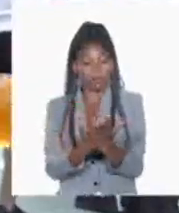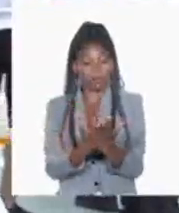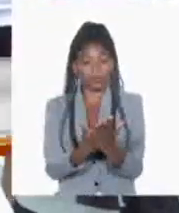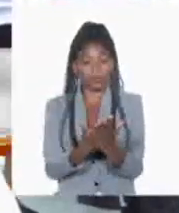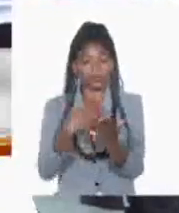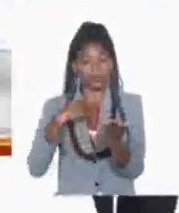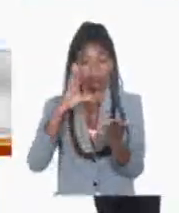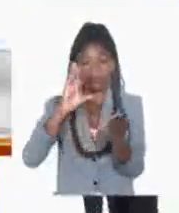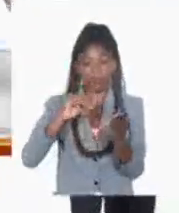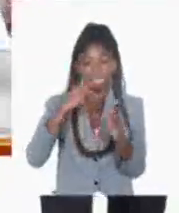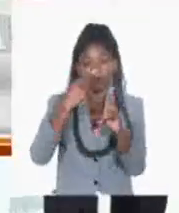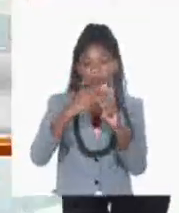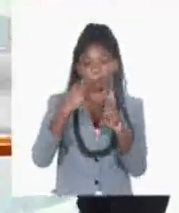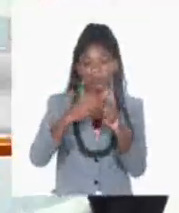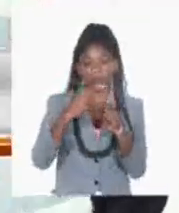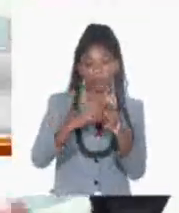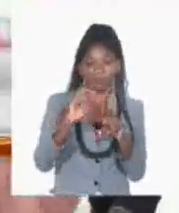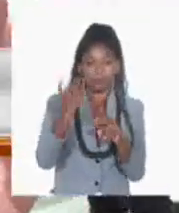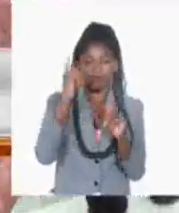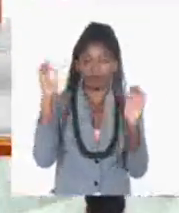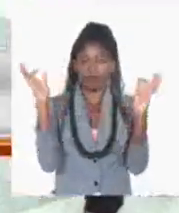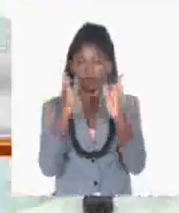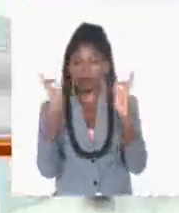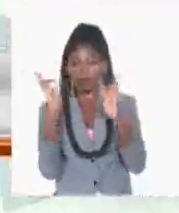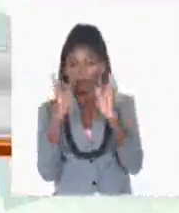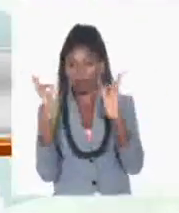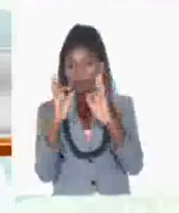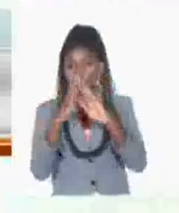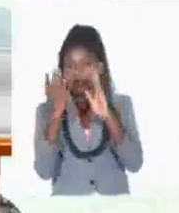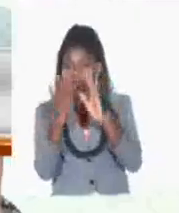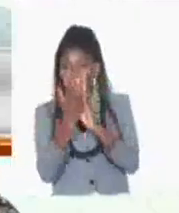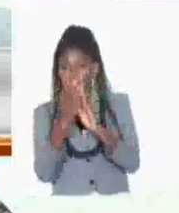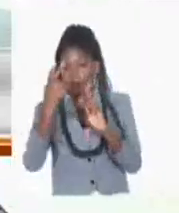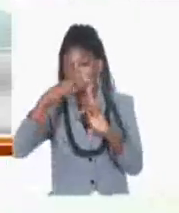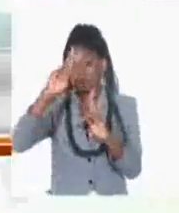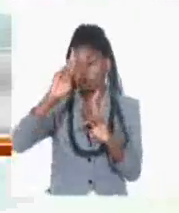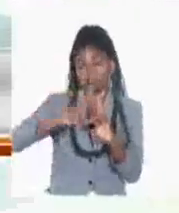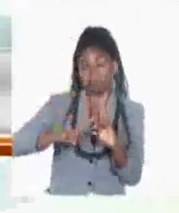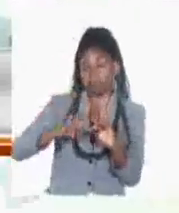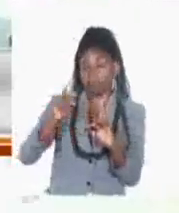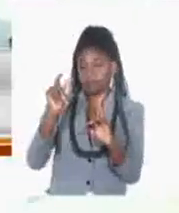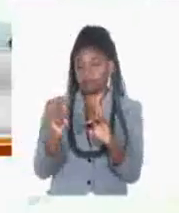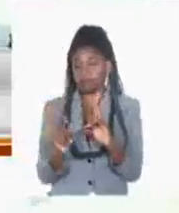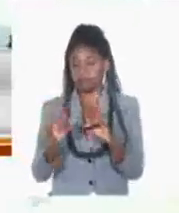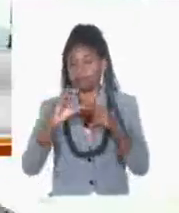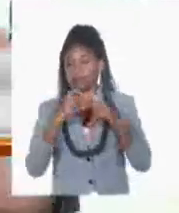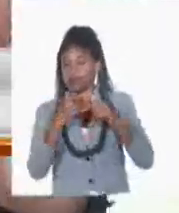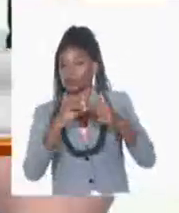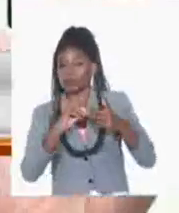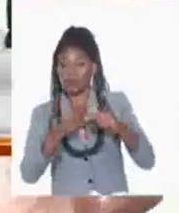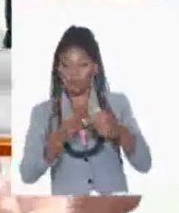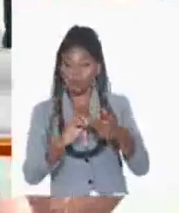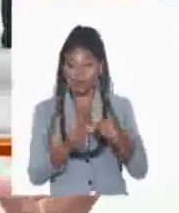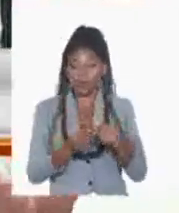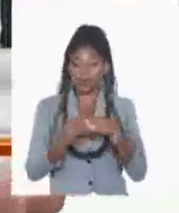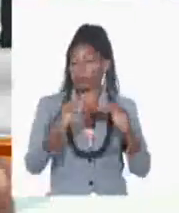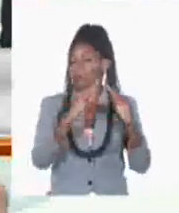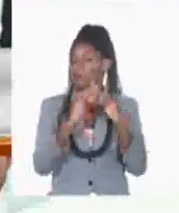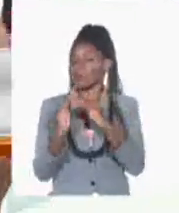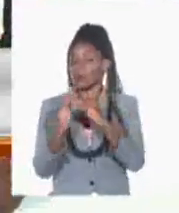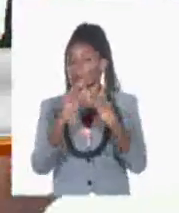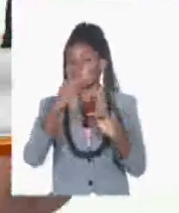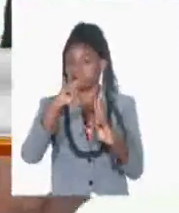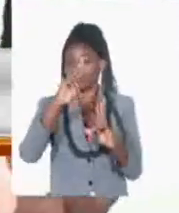de los payasos acá. Es una fiesta para los teatristas, para los payasos, para la comunidad